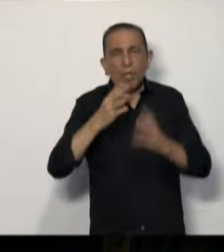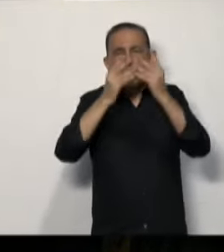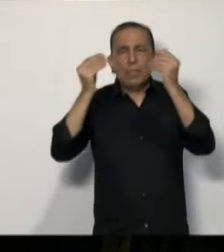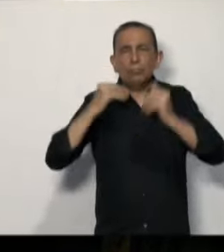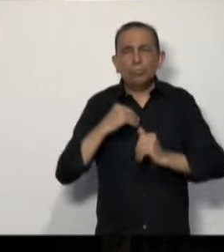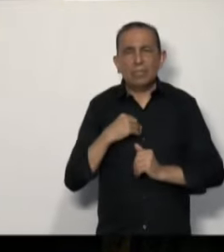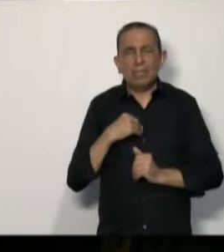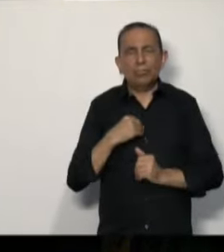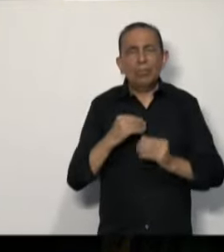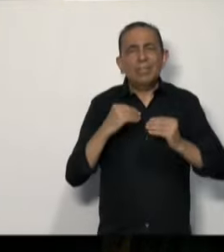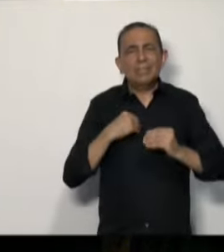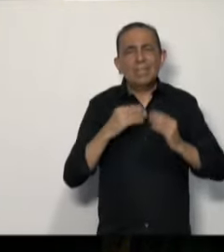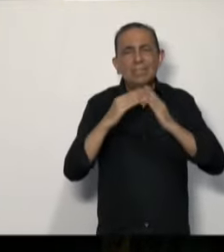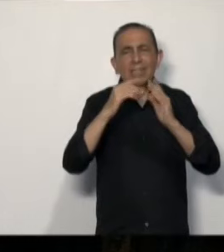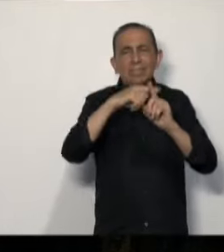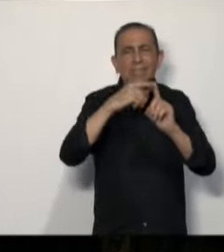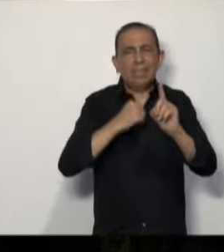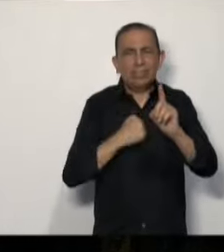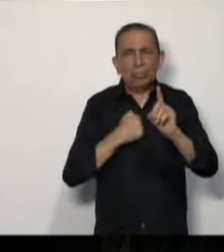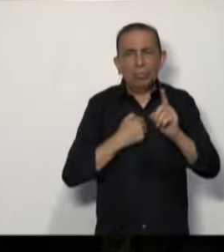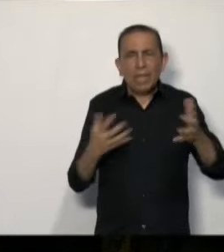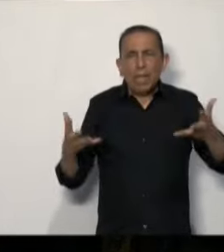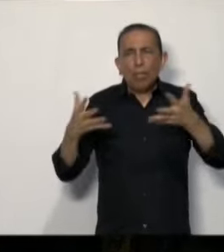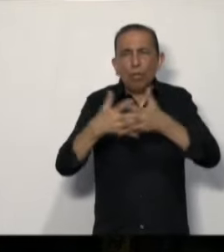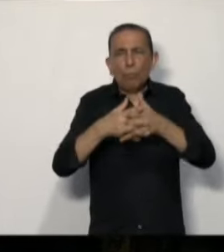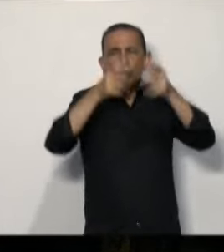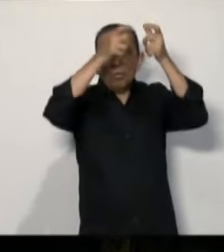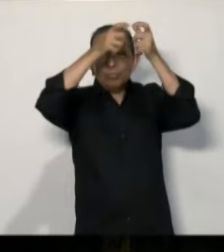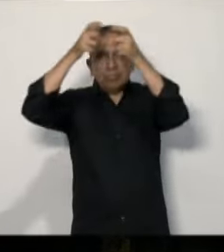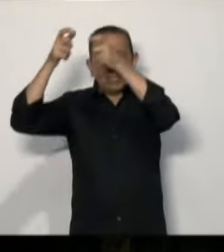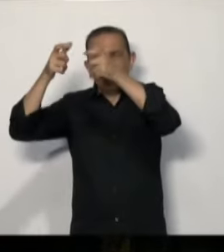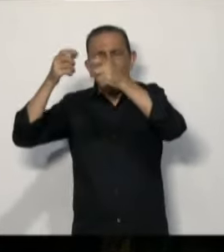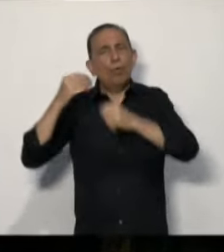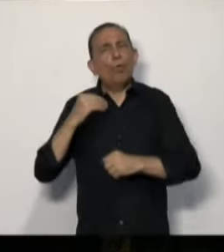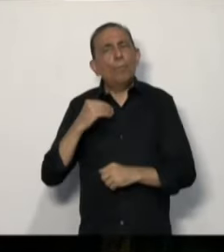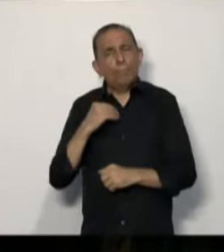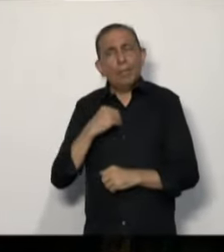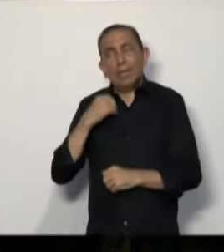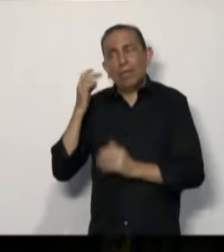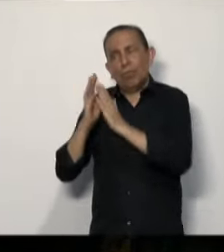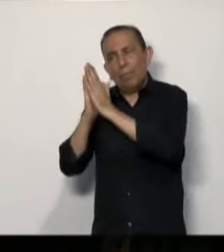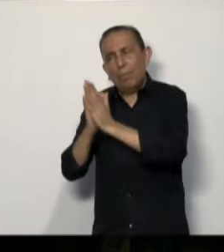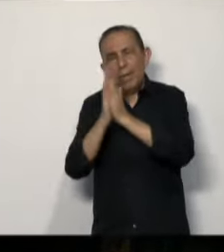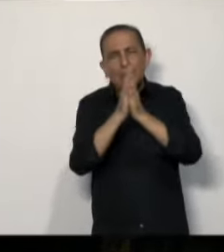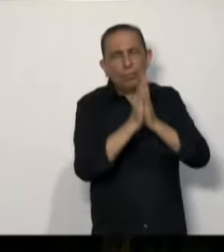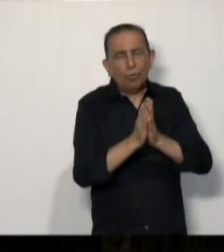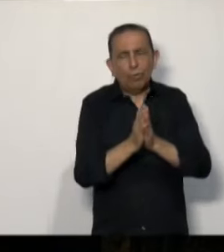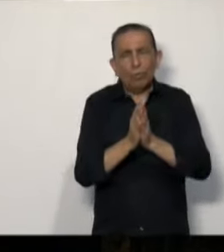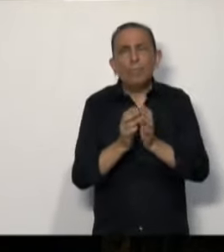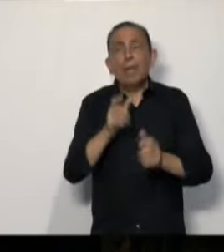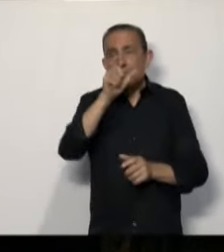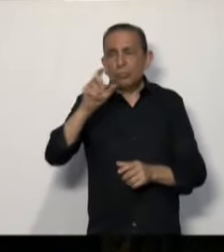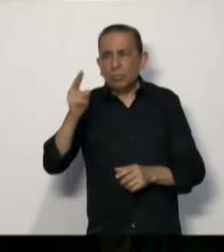la Santa Iglesia Católica, la comunión de los santos, el perdón de los pecados, la resurrección de la